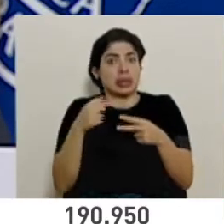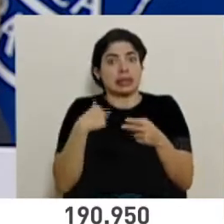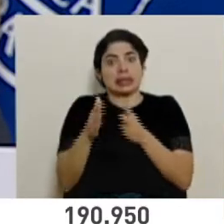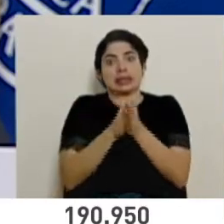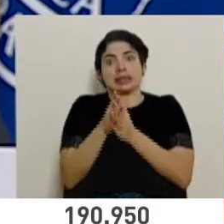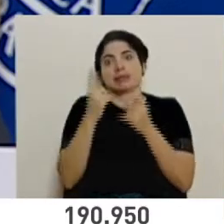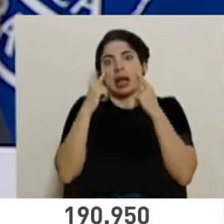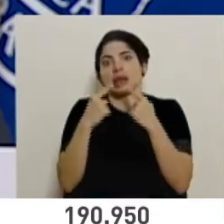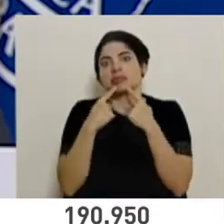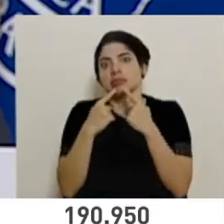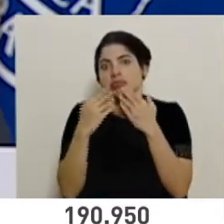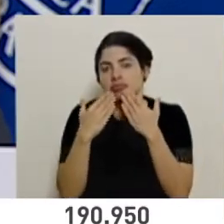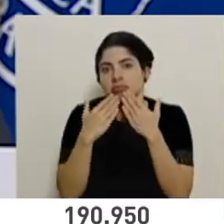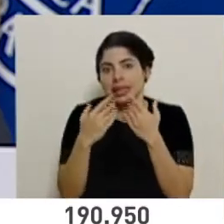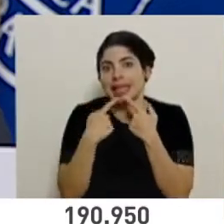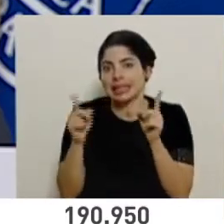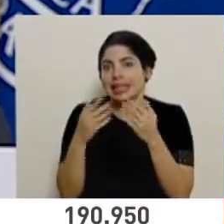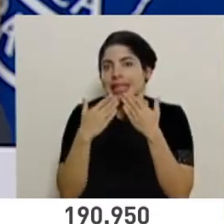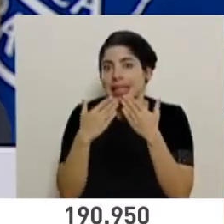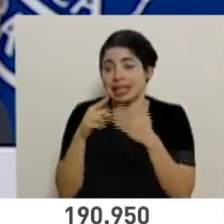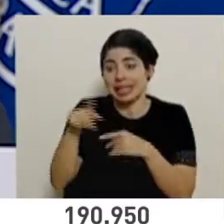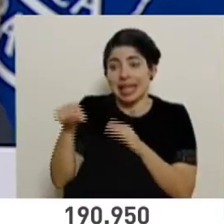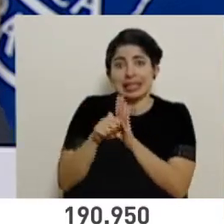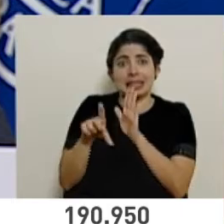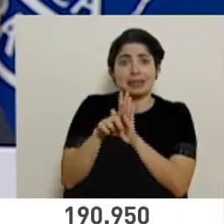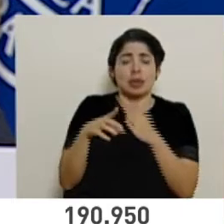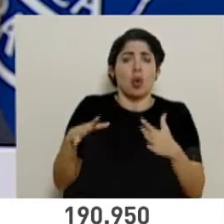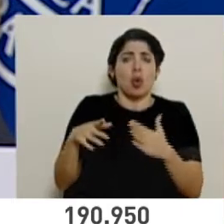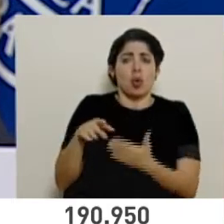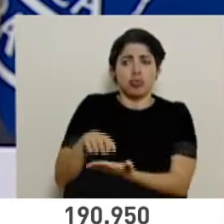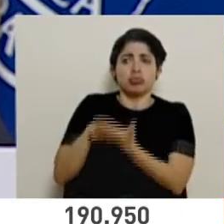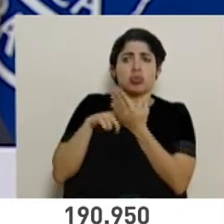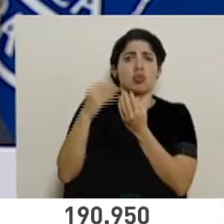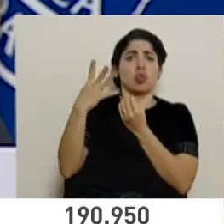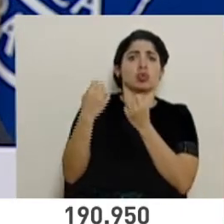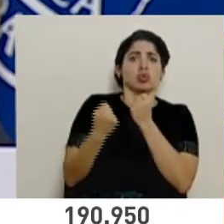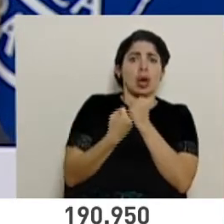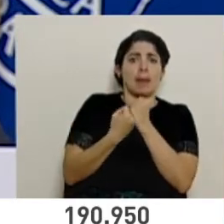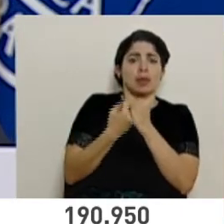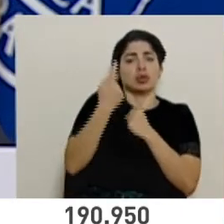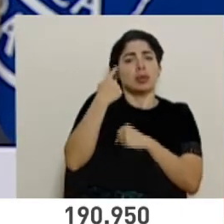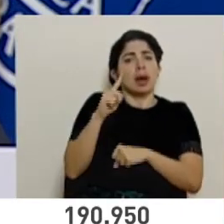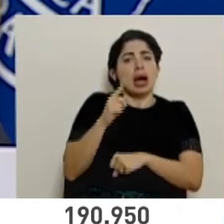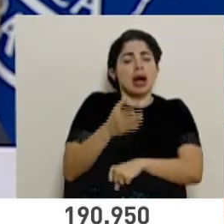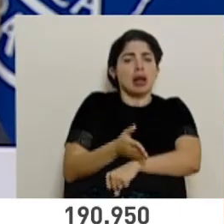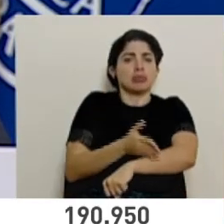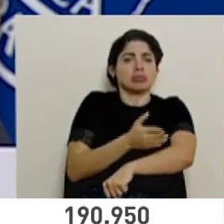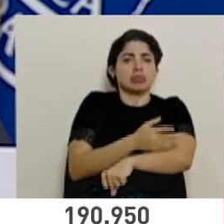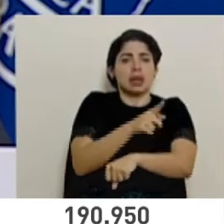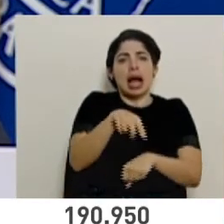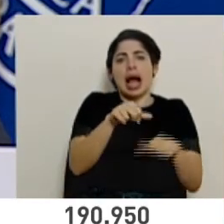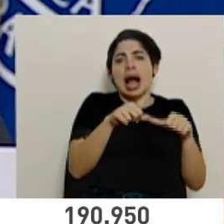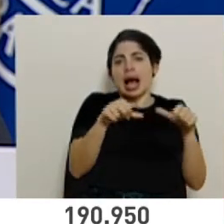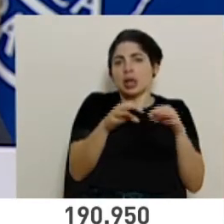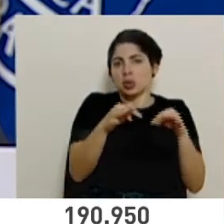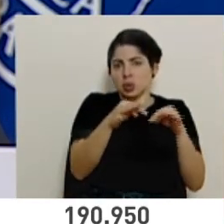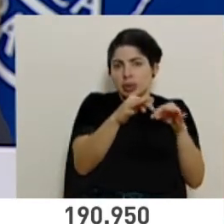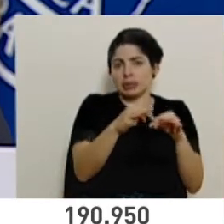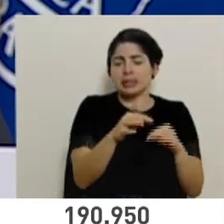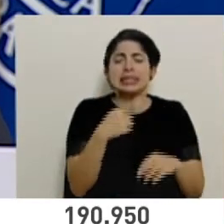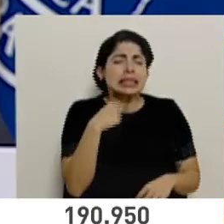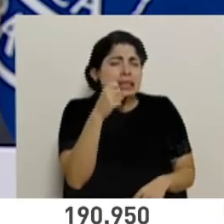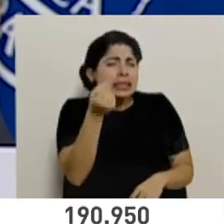para agradecerles porque este ha sido un congreso que se ha mostrado muy dispuesto a apoyar el proceso de recuperación del sector turístico. No le